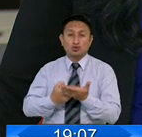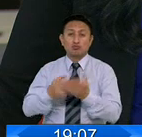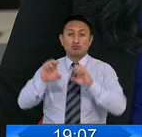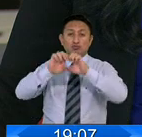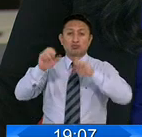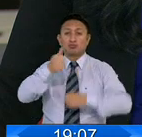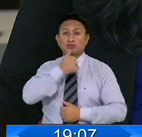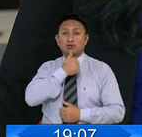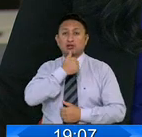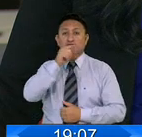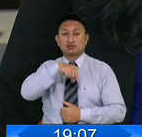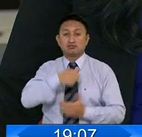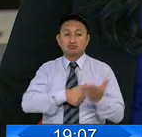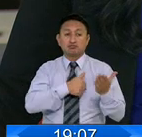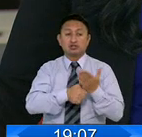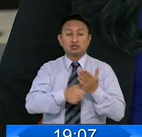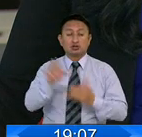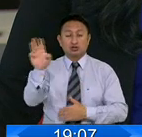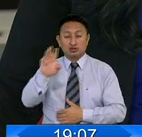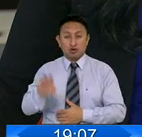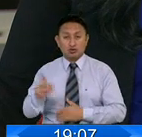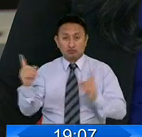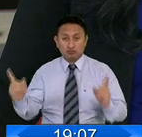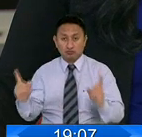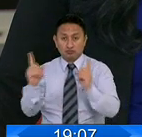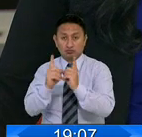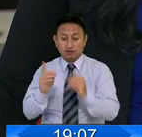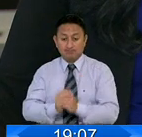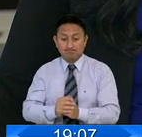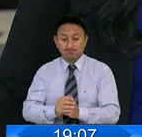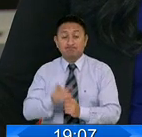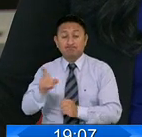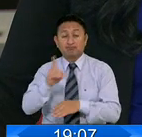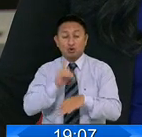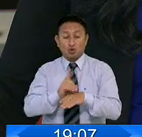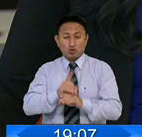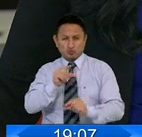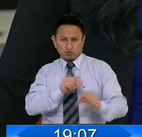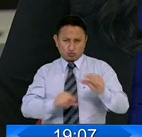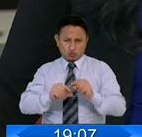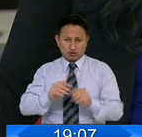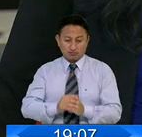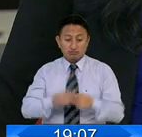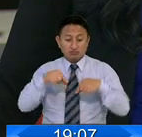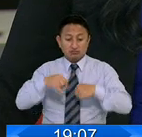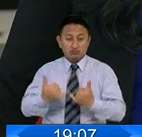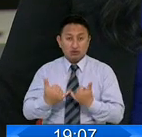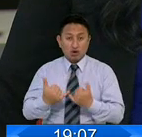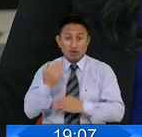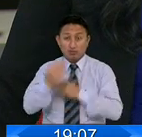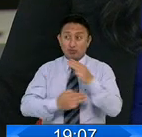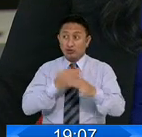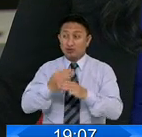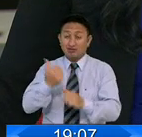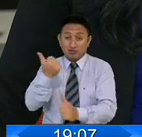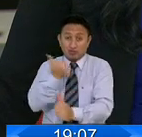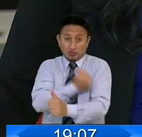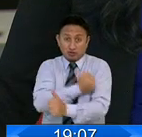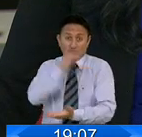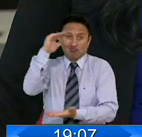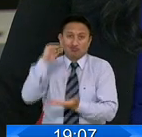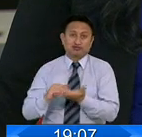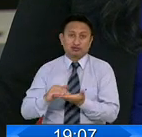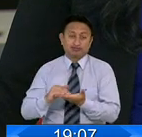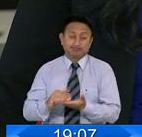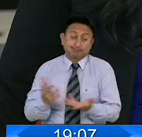privada y con el Ministerio de Salud Pública. Epidemiólogos afirman que existe una escasez mundial, por lo que habrá que